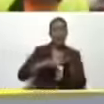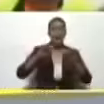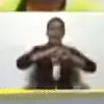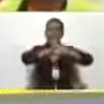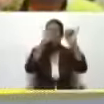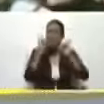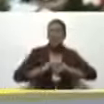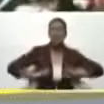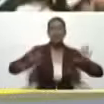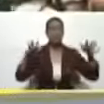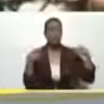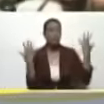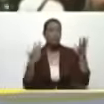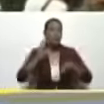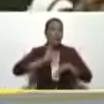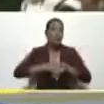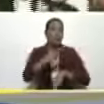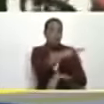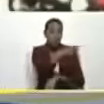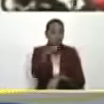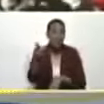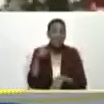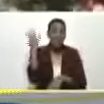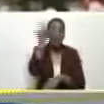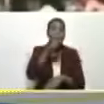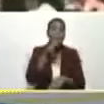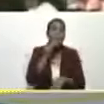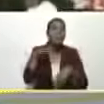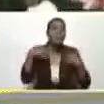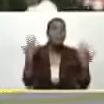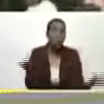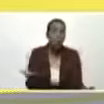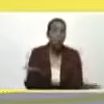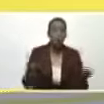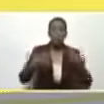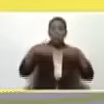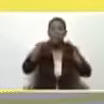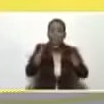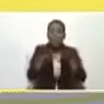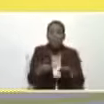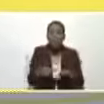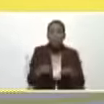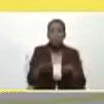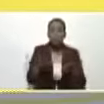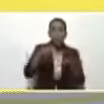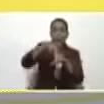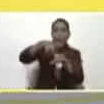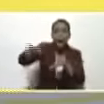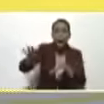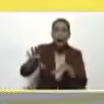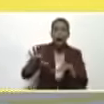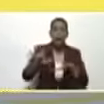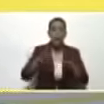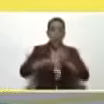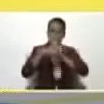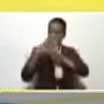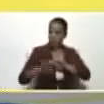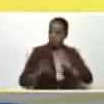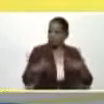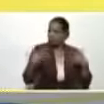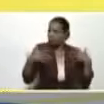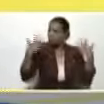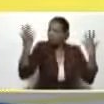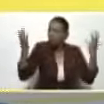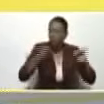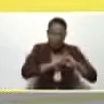bochinches porque la juventud no se puede dejar quitar el derecho a